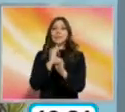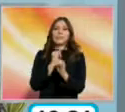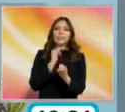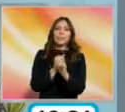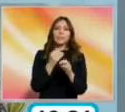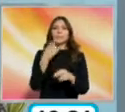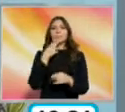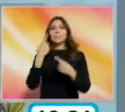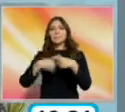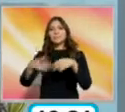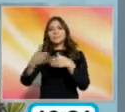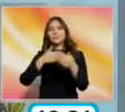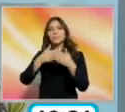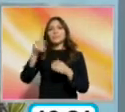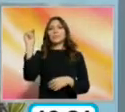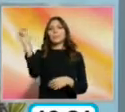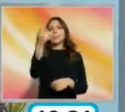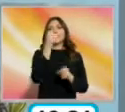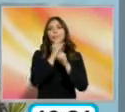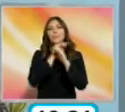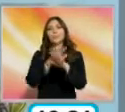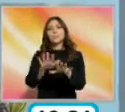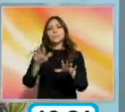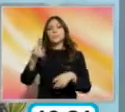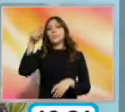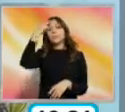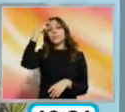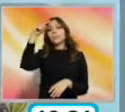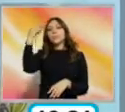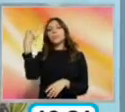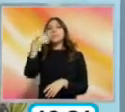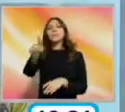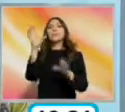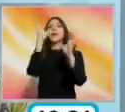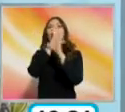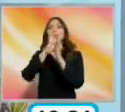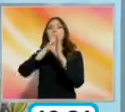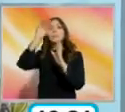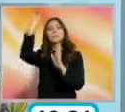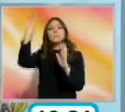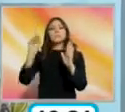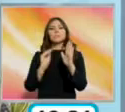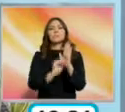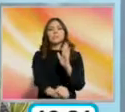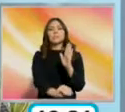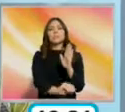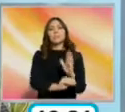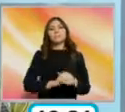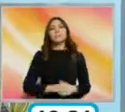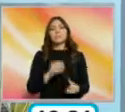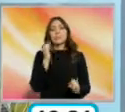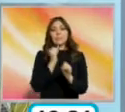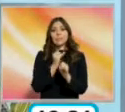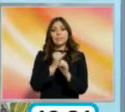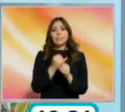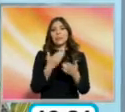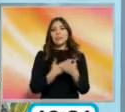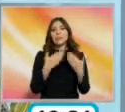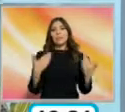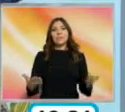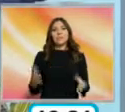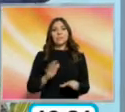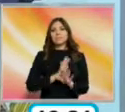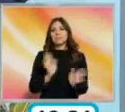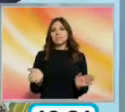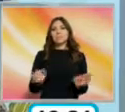uso de las tecnologías de información, bajar canciones, prácticamente se ha convertido en una